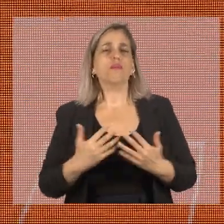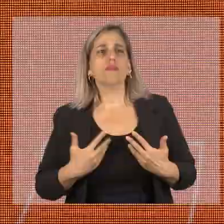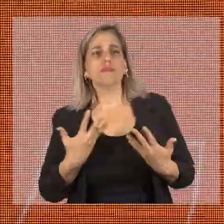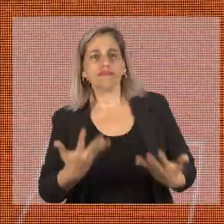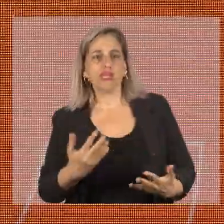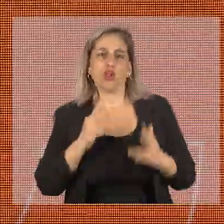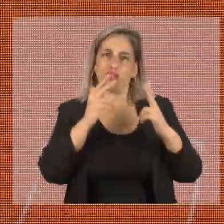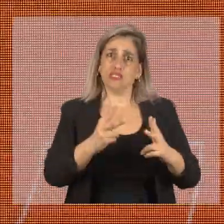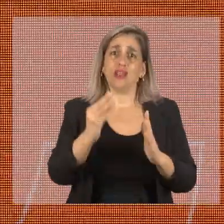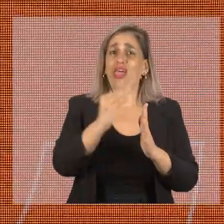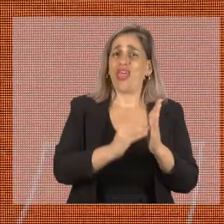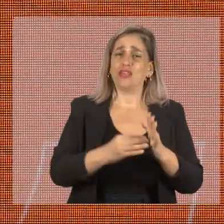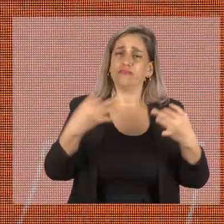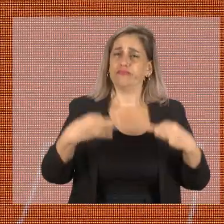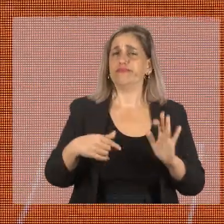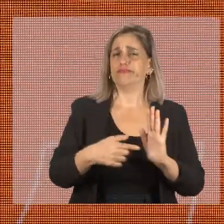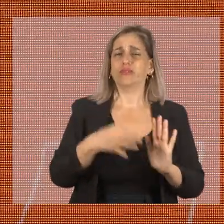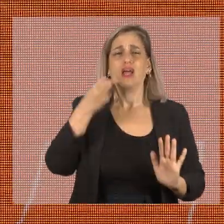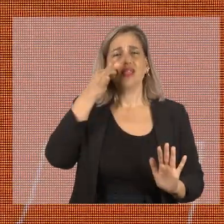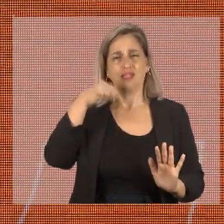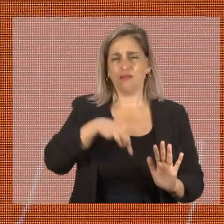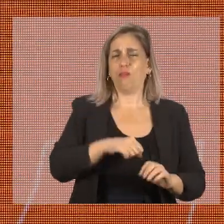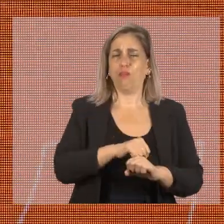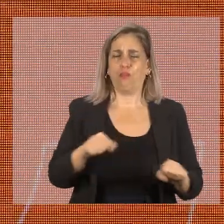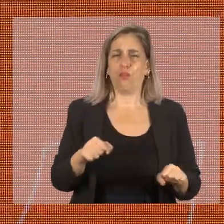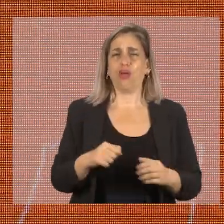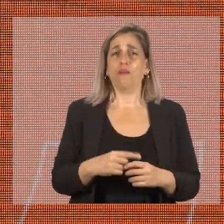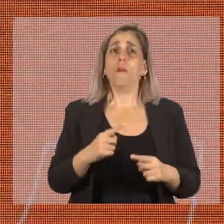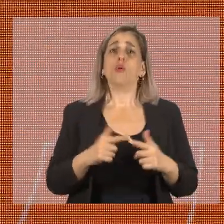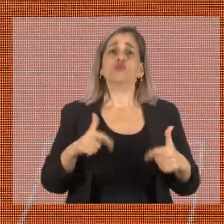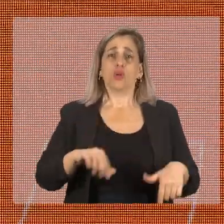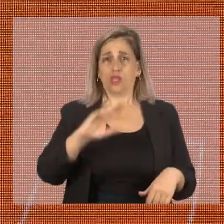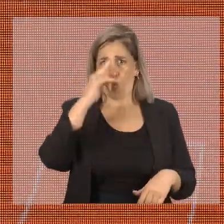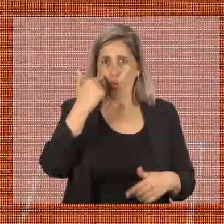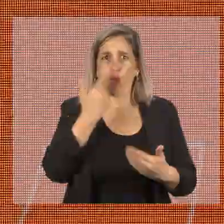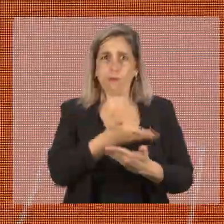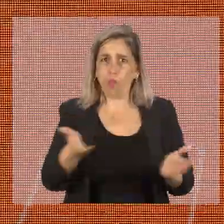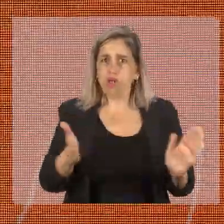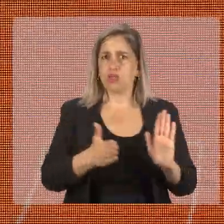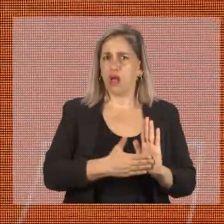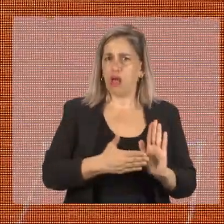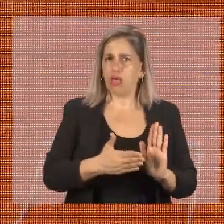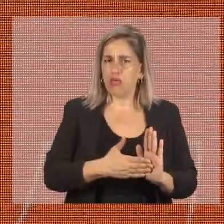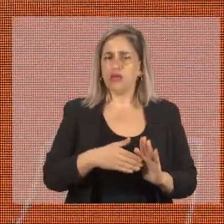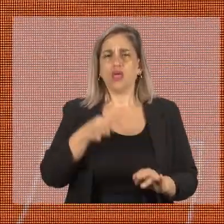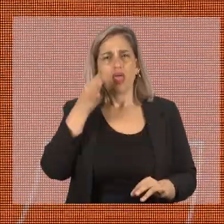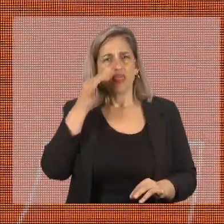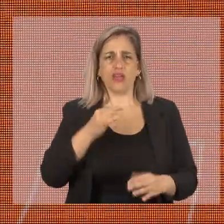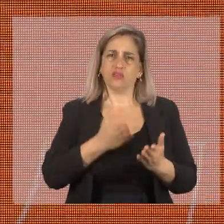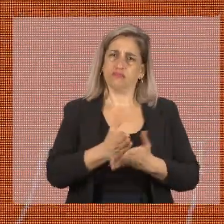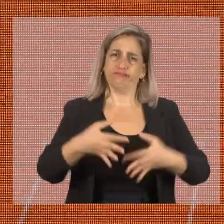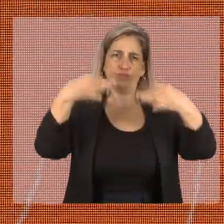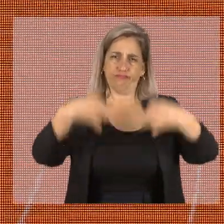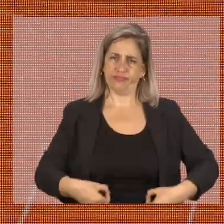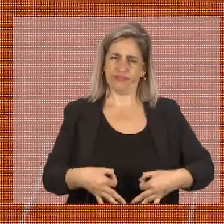algunas que, insisto, son datos. Están para ser chequeadas porque, por suerte, en Uruguay los datos que se suministran en todos los tiempos son